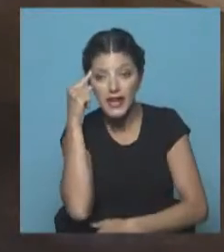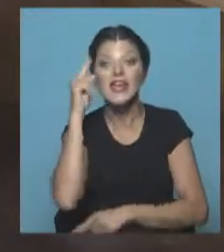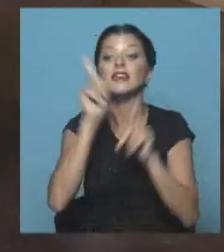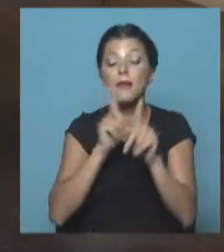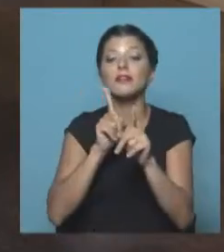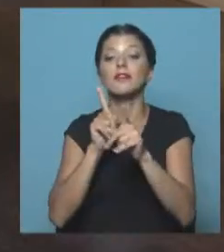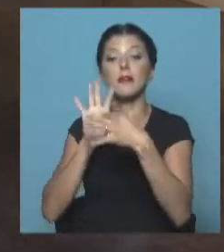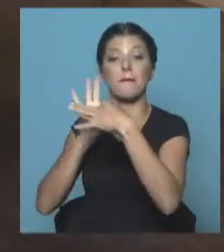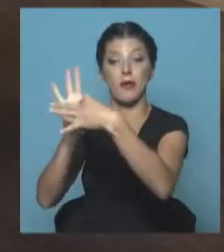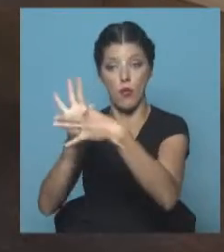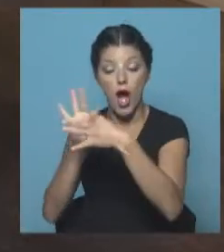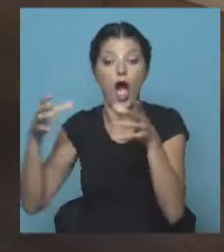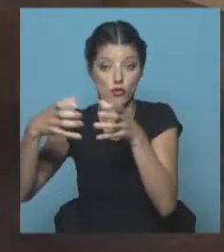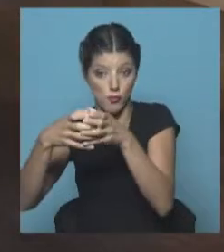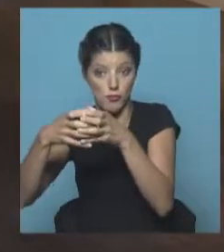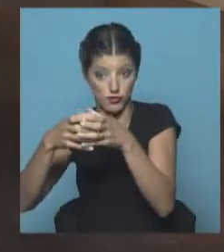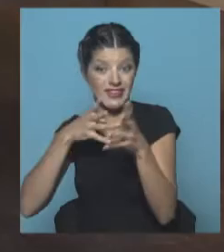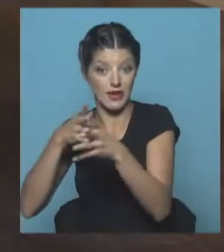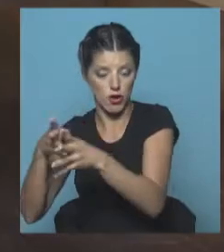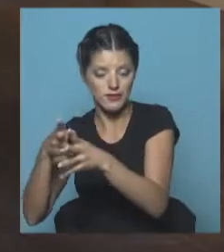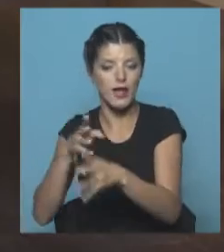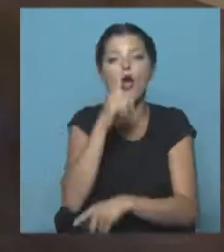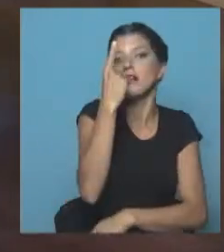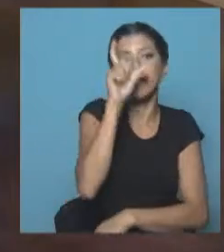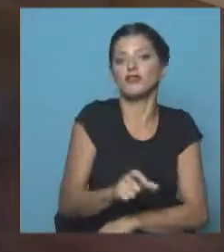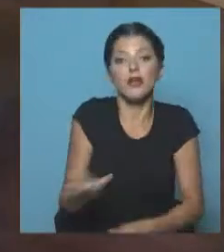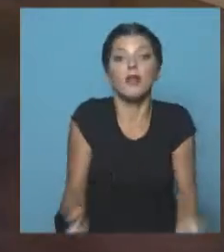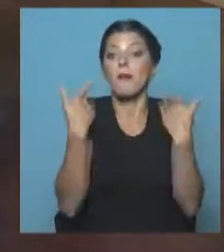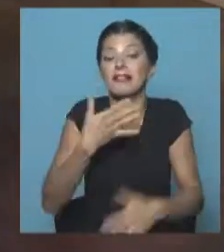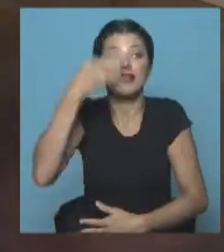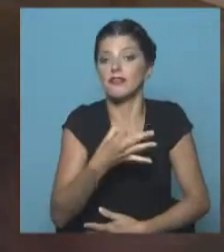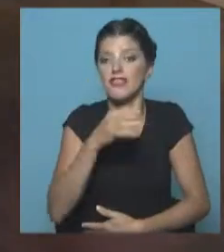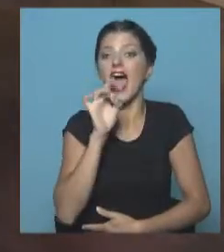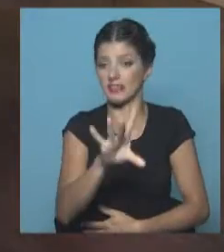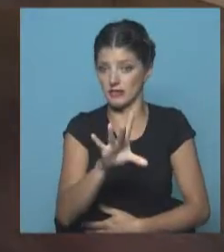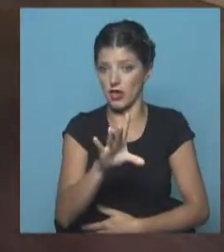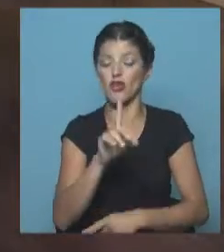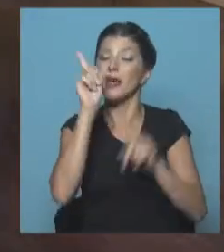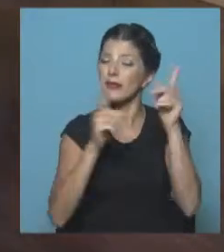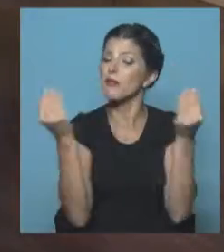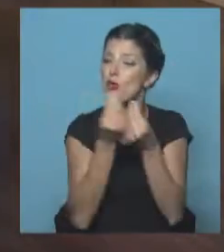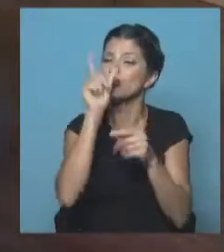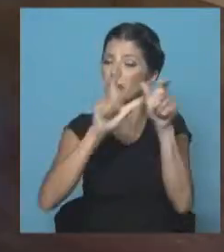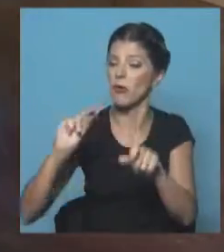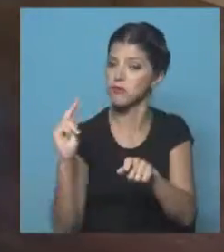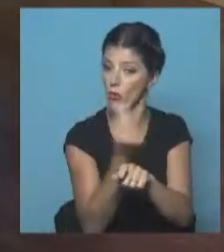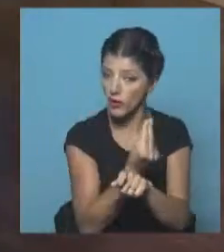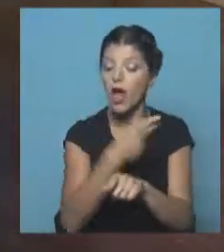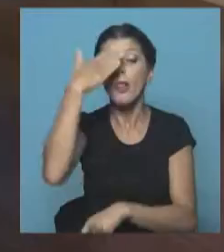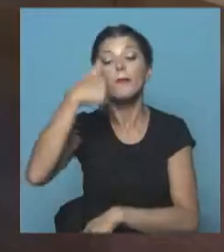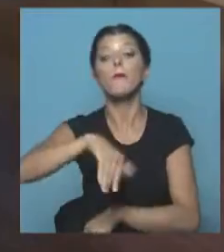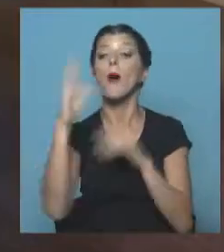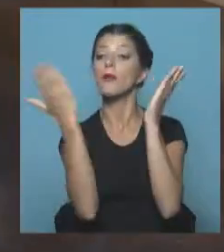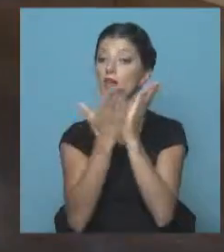muy tenues con las organizaciones terroristas, decide cometer un atentado, en algunos casos con muchos muertos. En un rato vamos a estar analizando